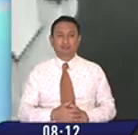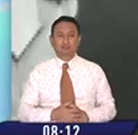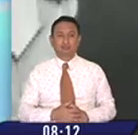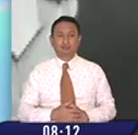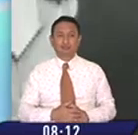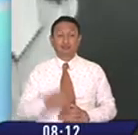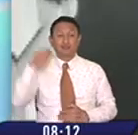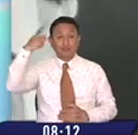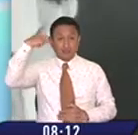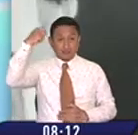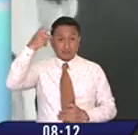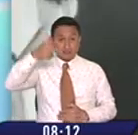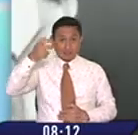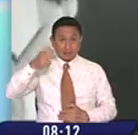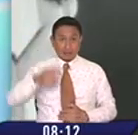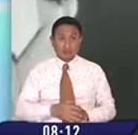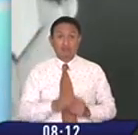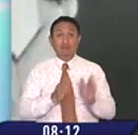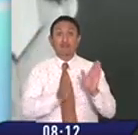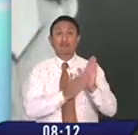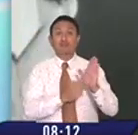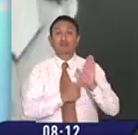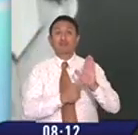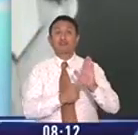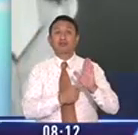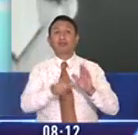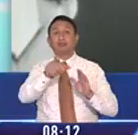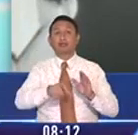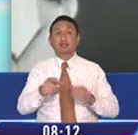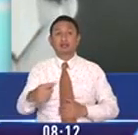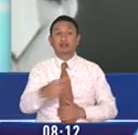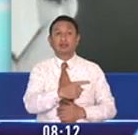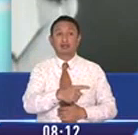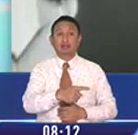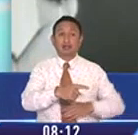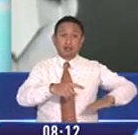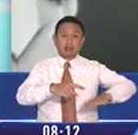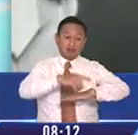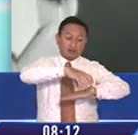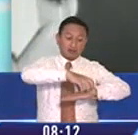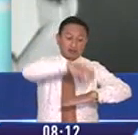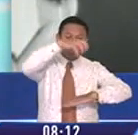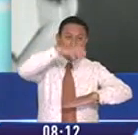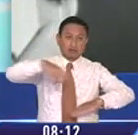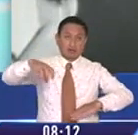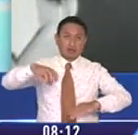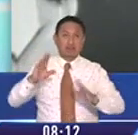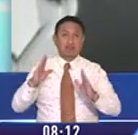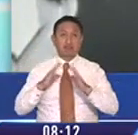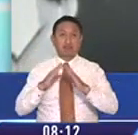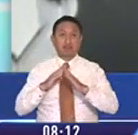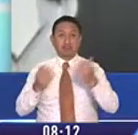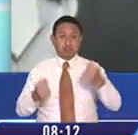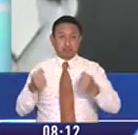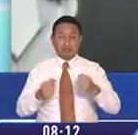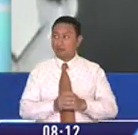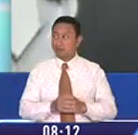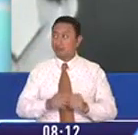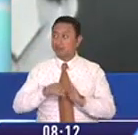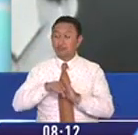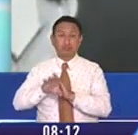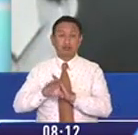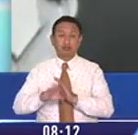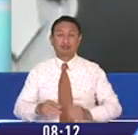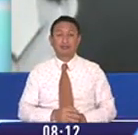Los videos de seguridad son la evidencia de cómo sujetos se sustraen tapas de alcantarillas y las rejillas de sumideros. Actúan en horas